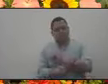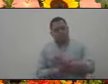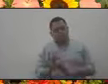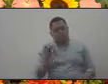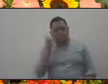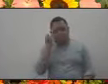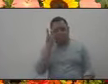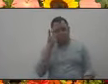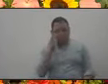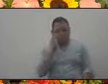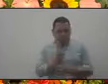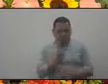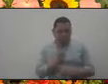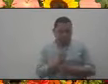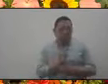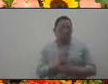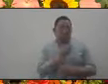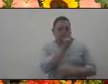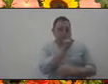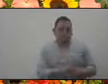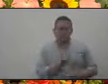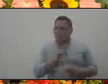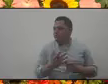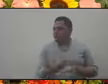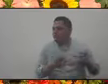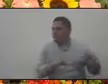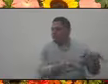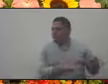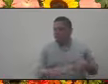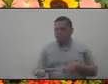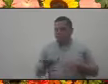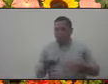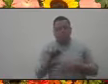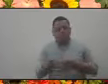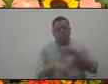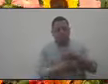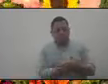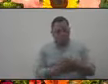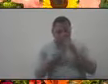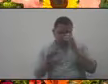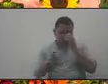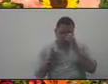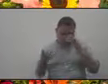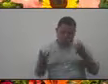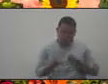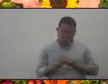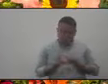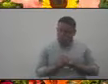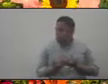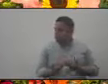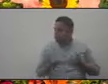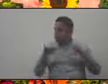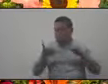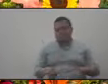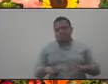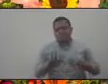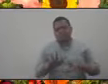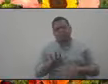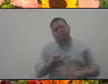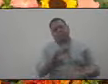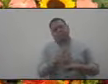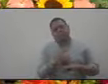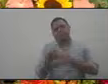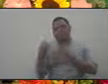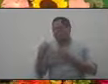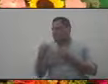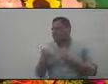todo este trabajo, ha entendido cómo es el comportamiento de los ministerios, de su equipo, y está hoy acá. Y es la encargada de dar estas